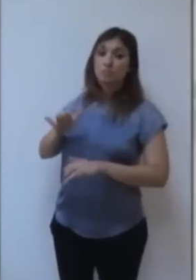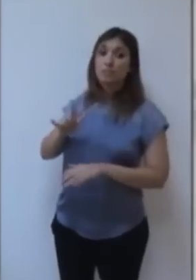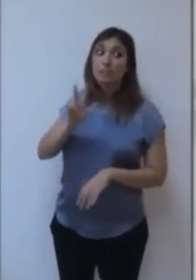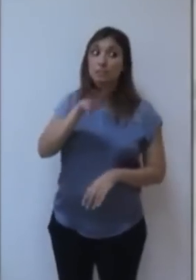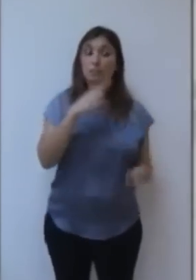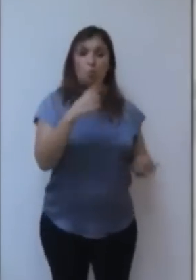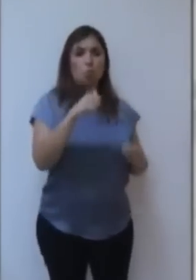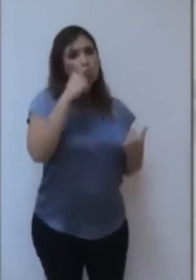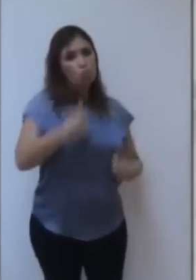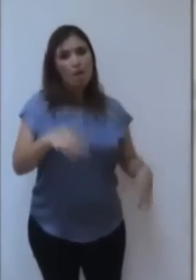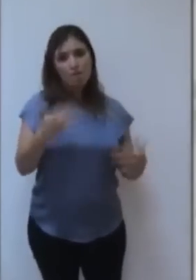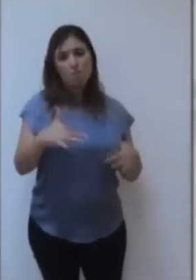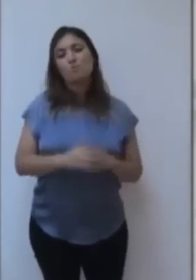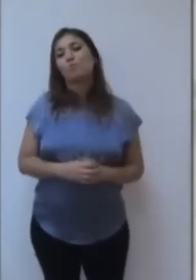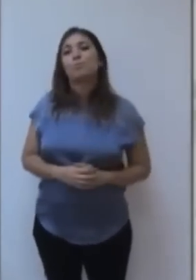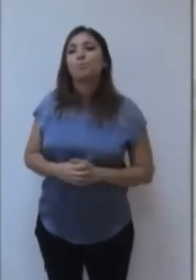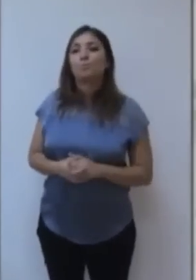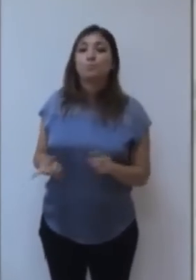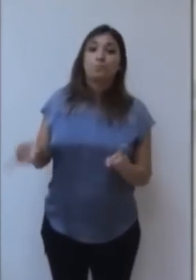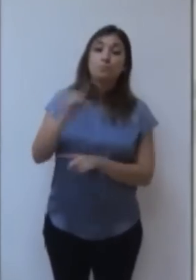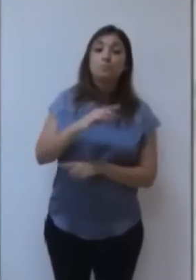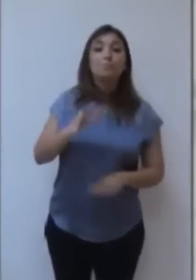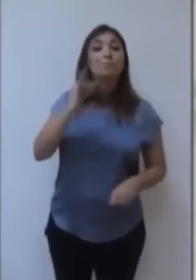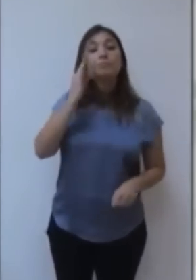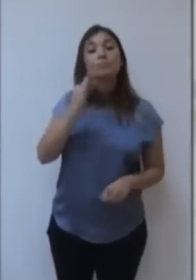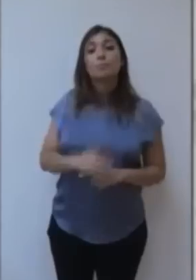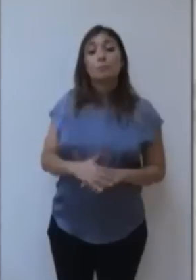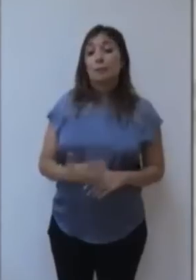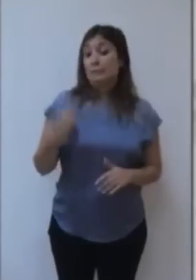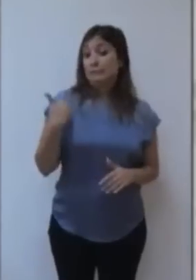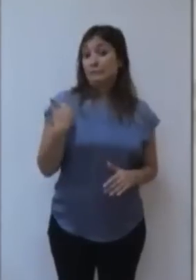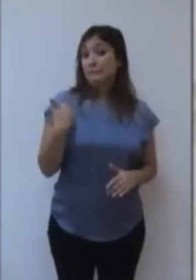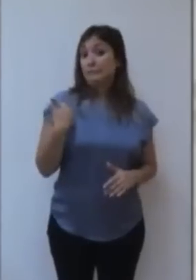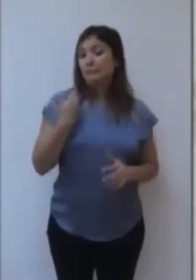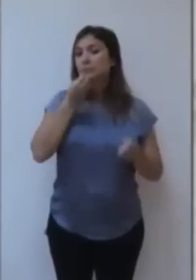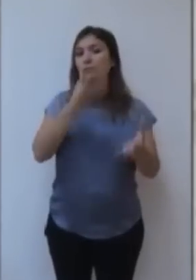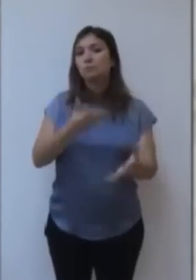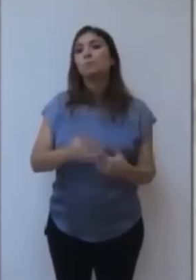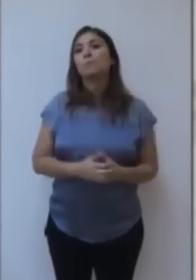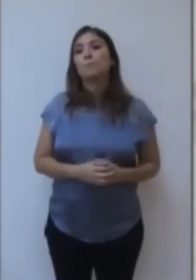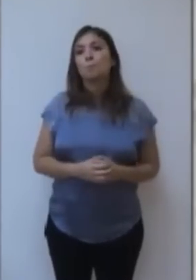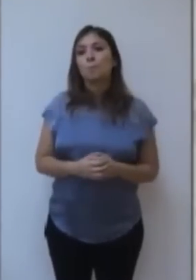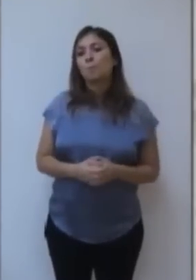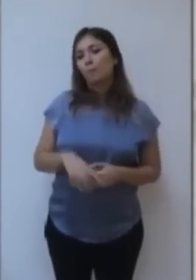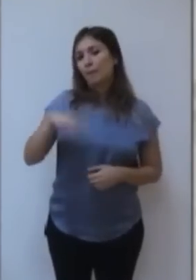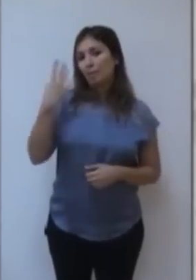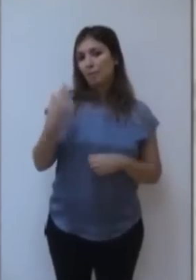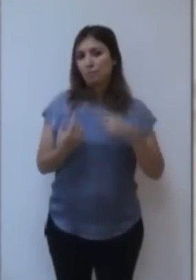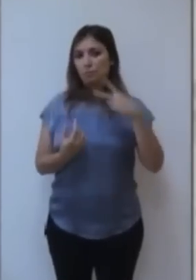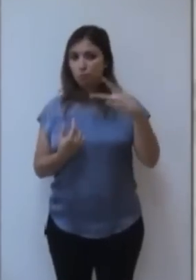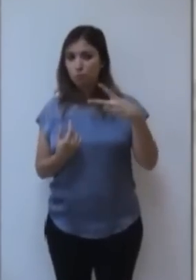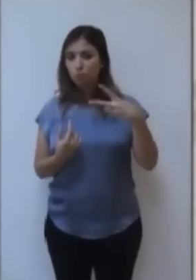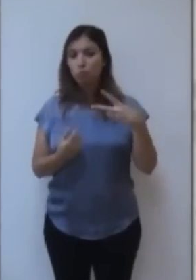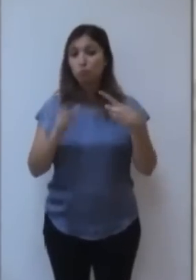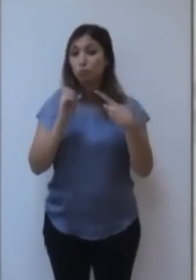humano también, sí. Yo, por aportar algo que ha ocurrido recientemente, ¿no? Bueno, quería apuntar dos ideas. Una de